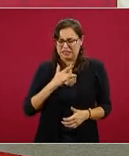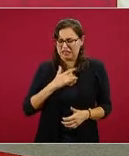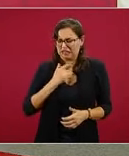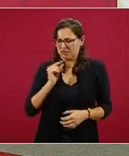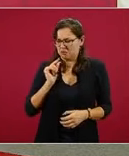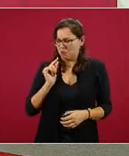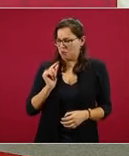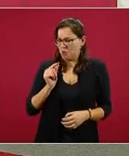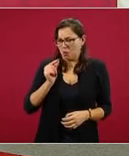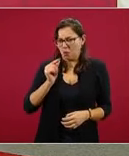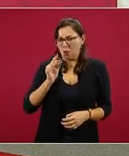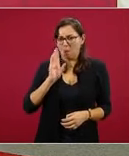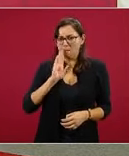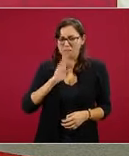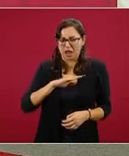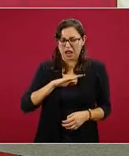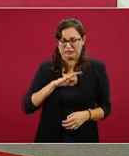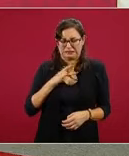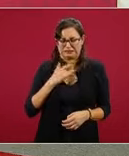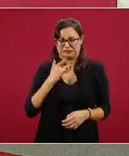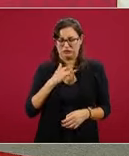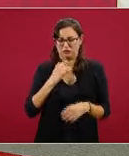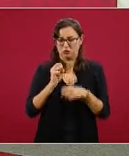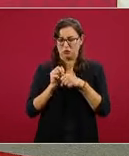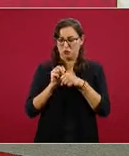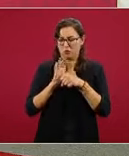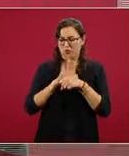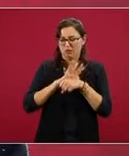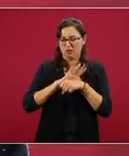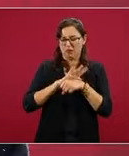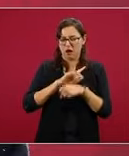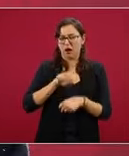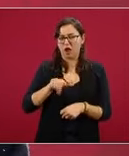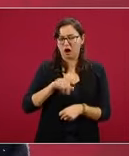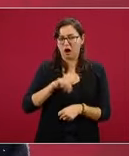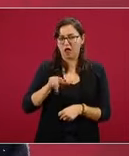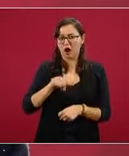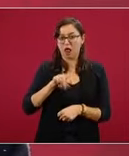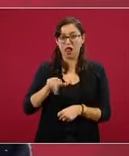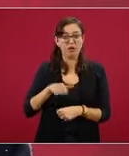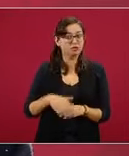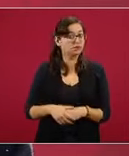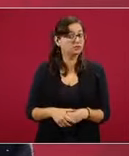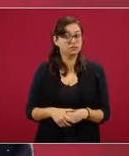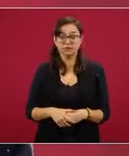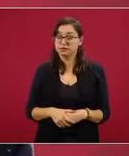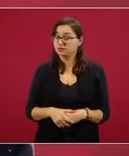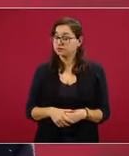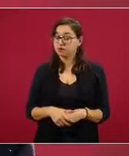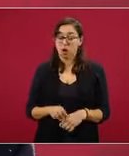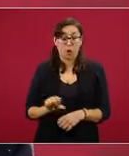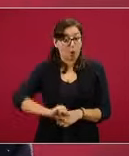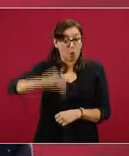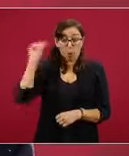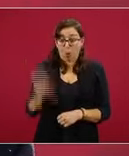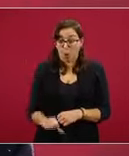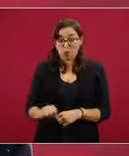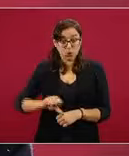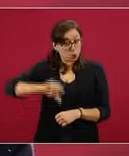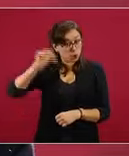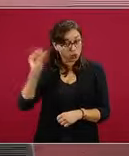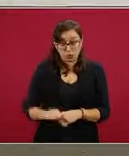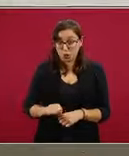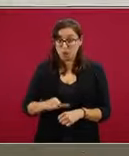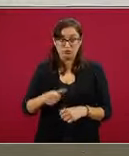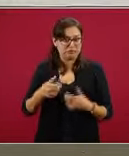síntomas compatibles con COVID-19, hay que demandar inmediatamente atención médica. No hay que esperar a que